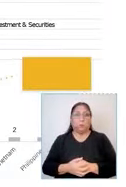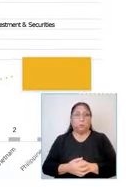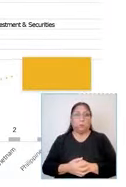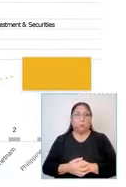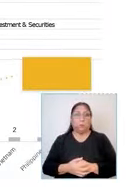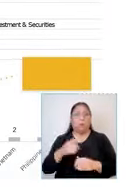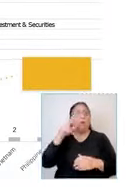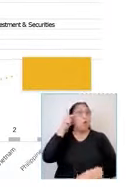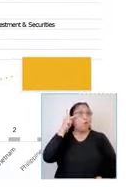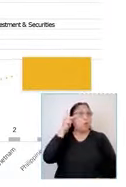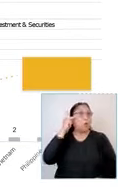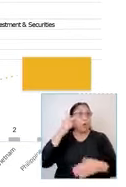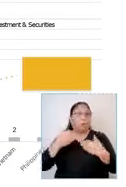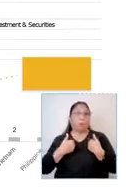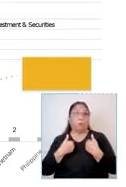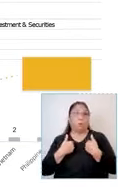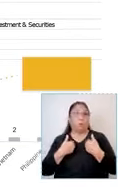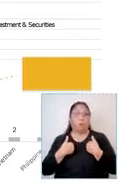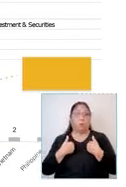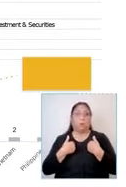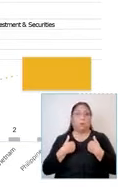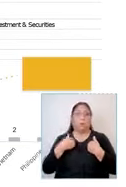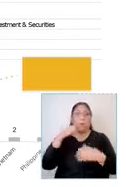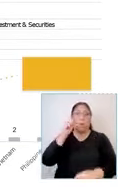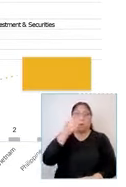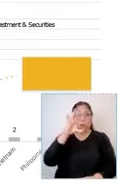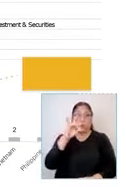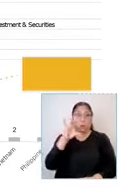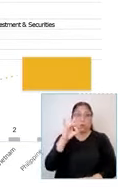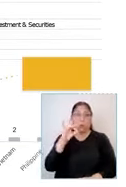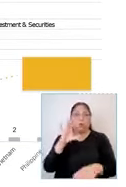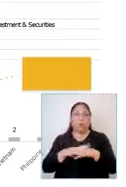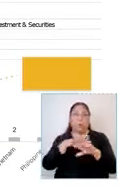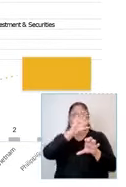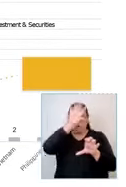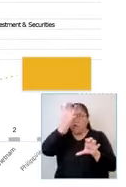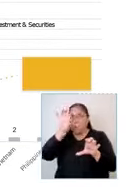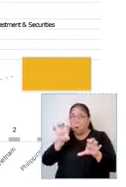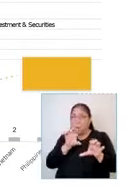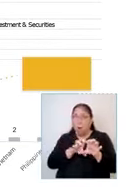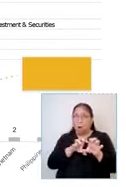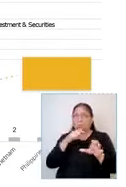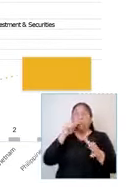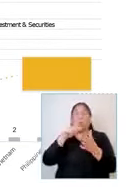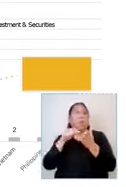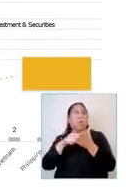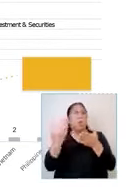Corea tiene 18 unicornios en este momento.